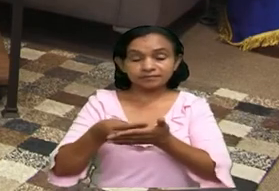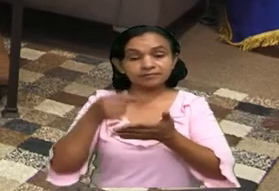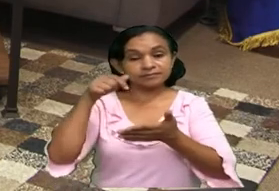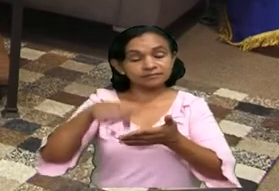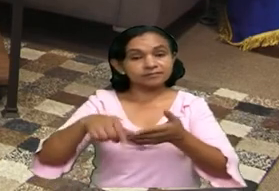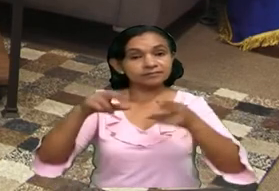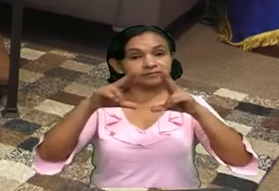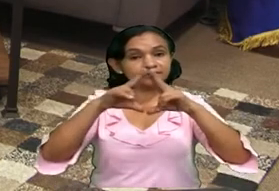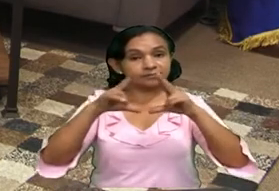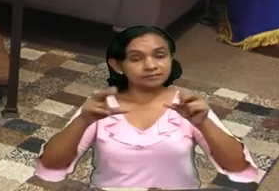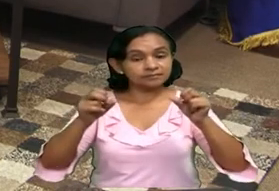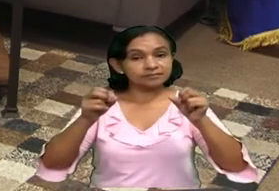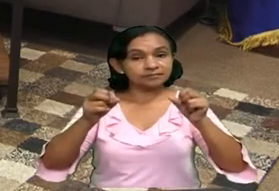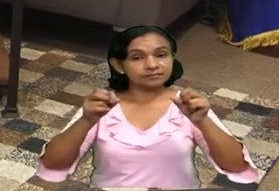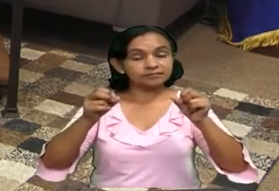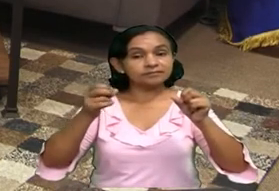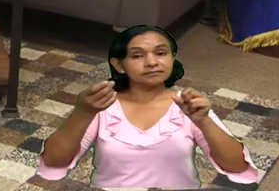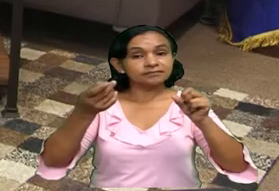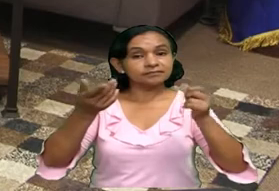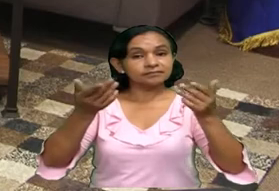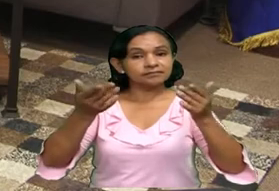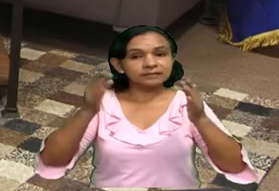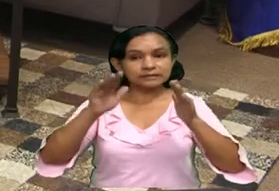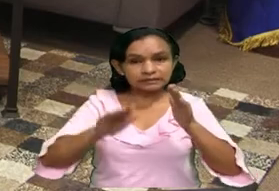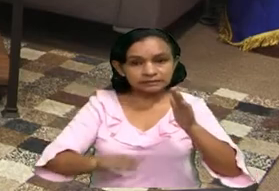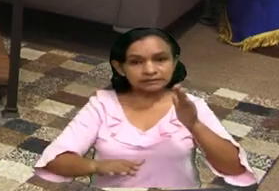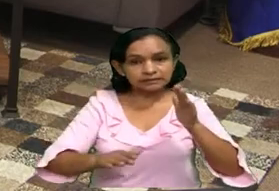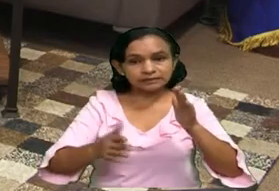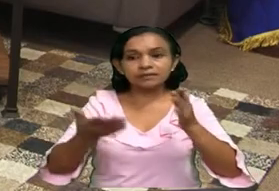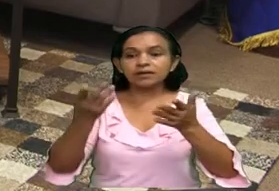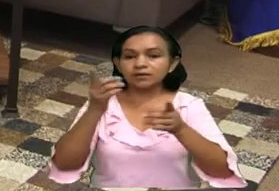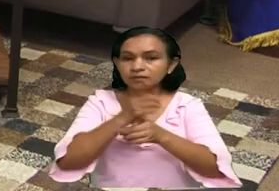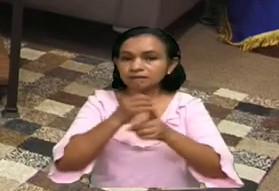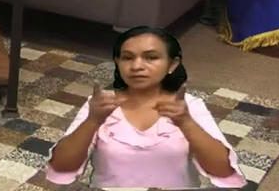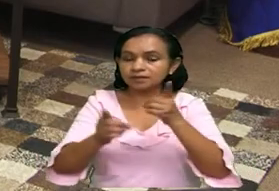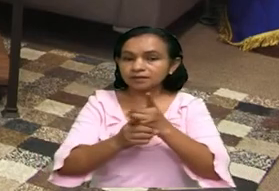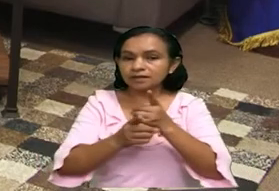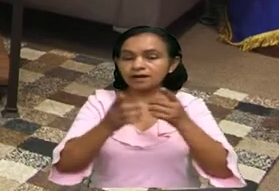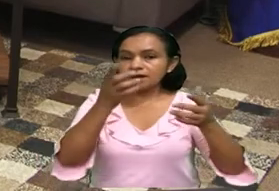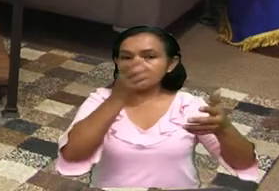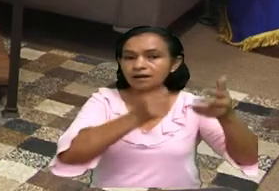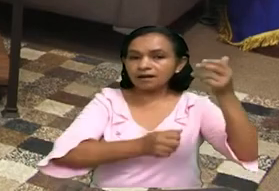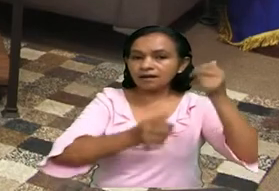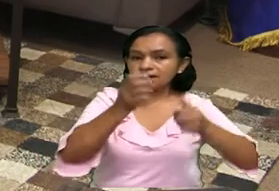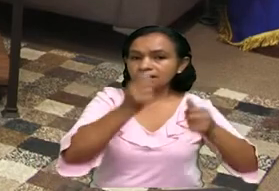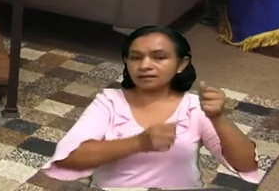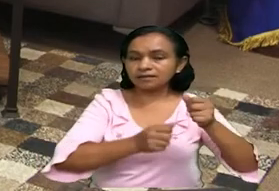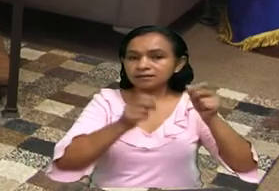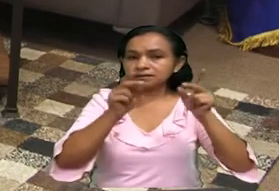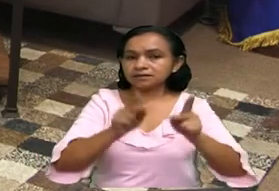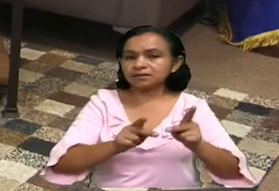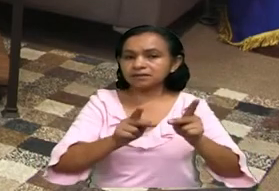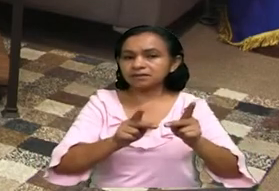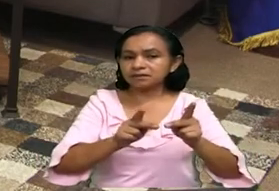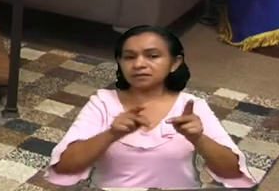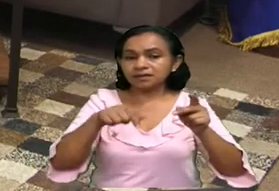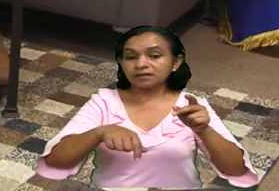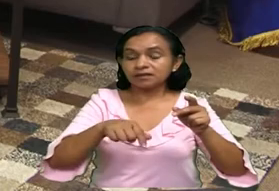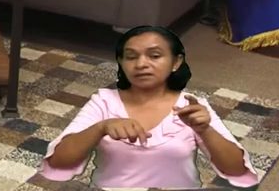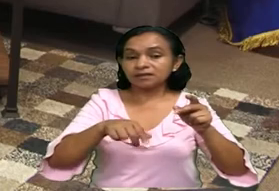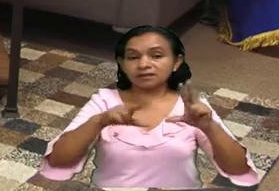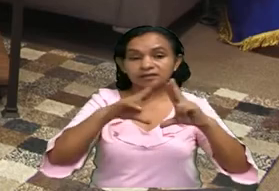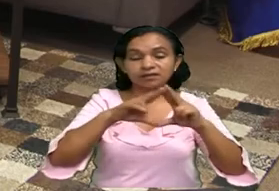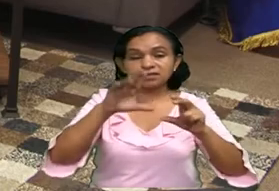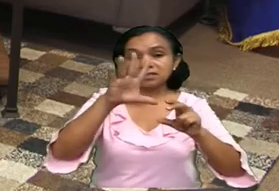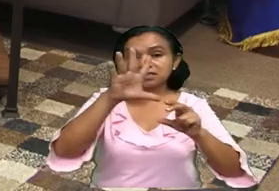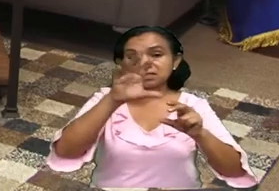país son bajos en relación a lo que deberíamos estar consumiendo. En el caso de la leche, apenas andamos cerca de los